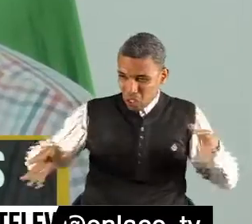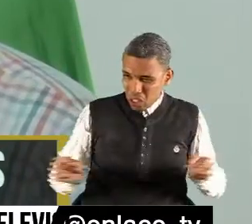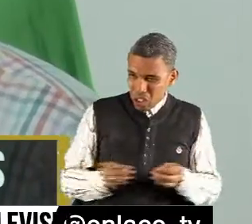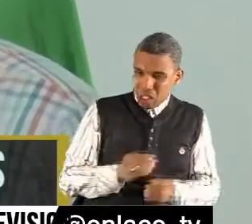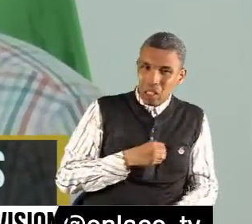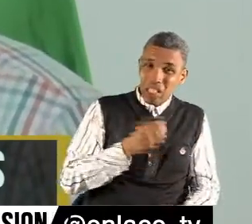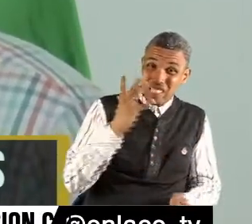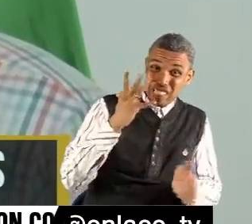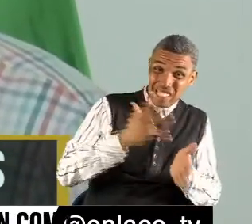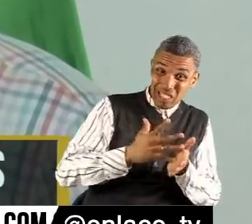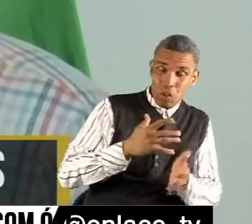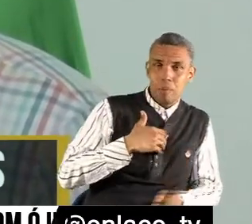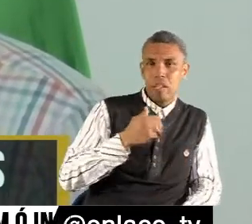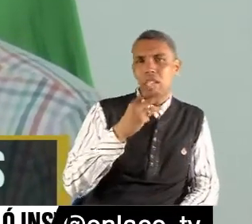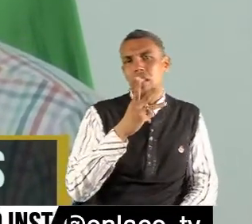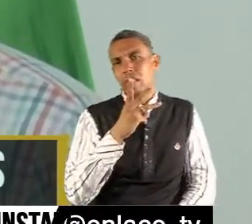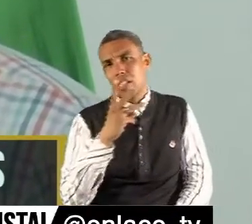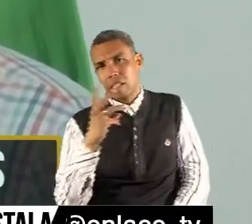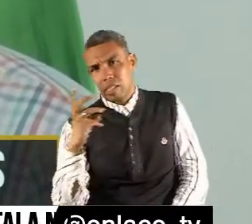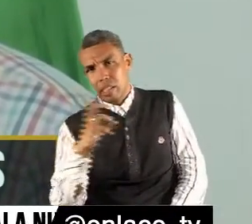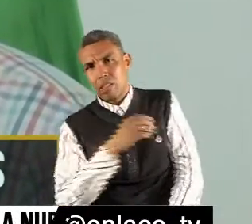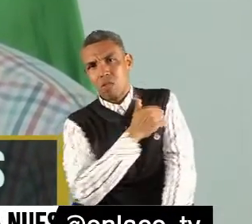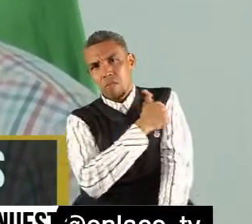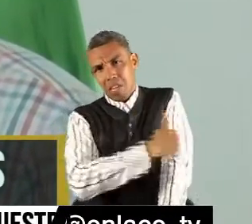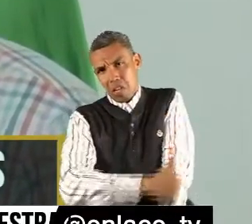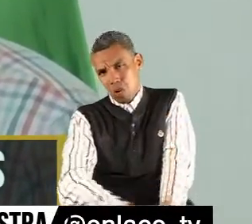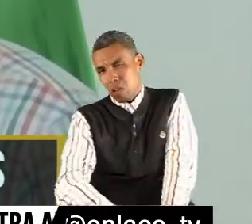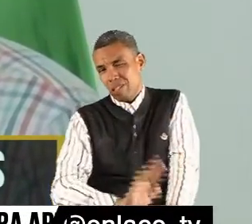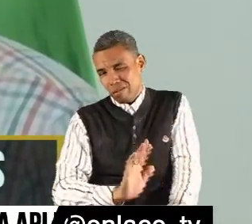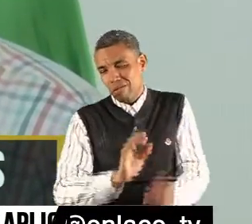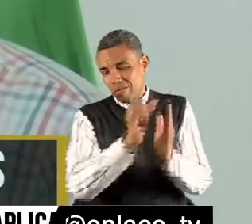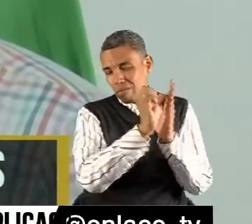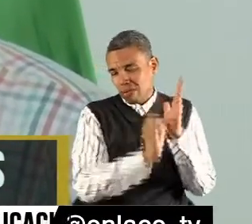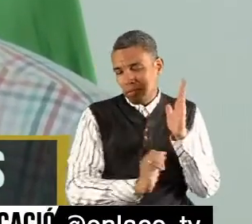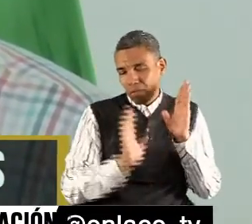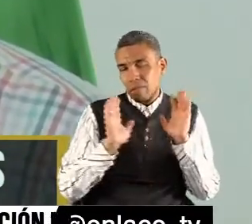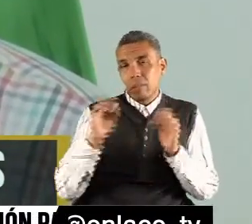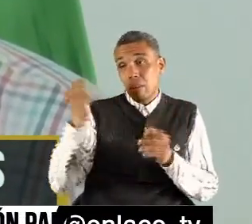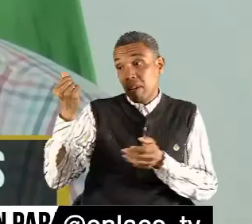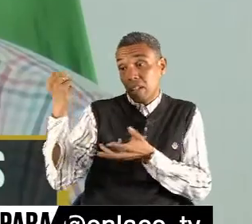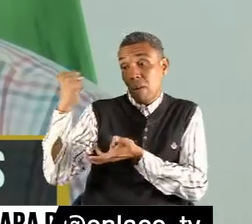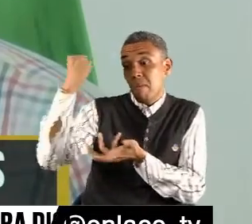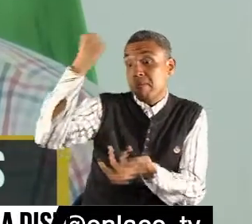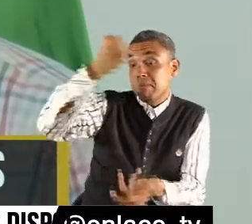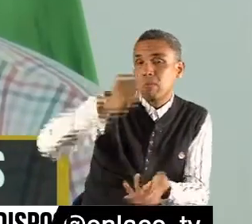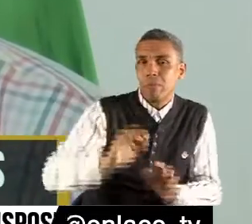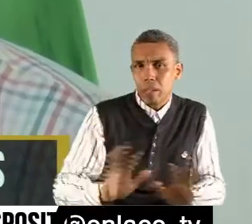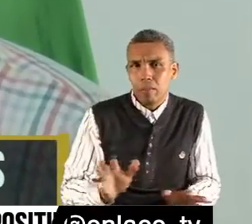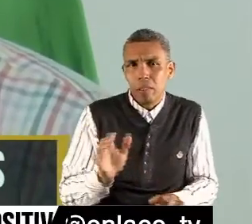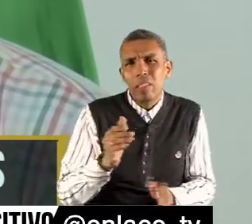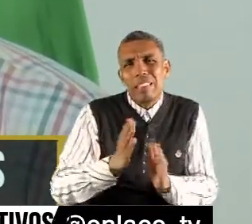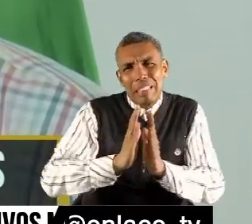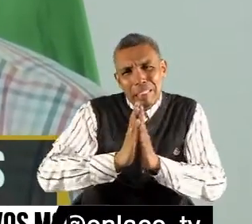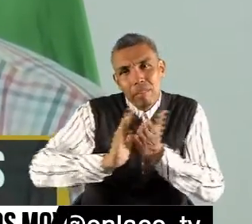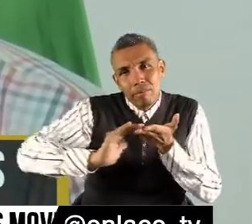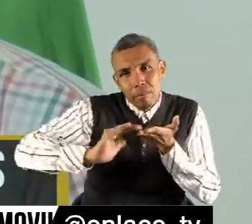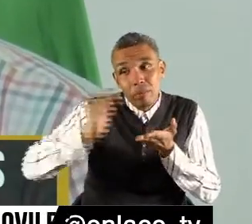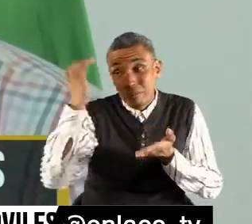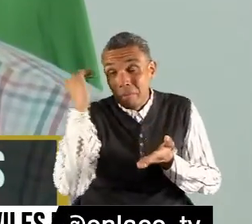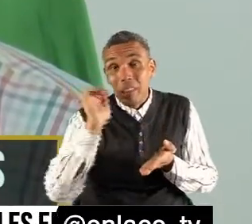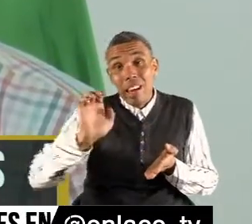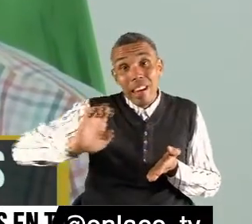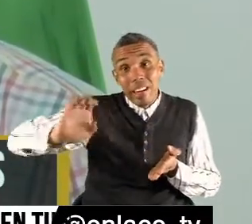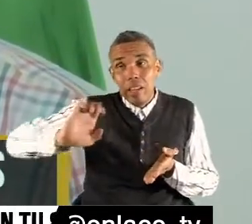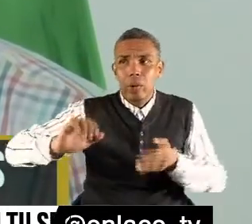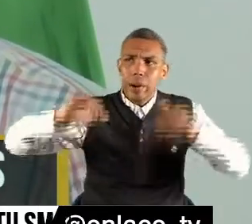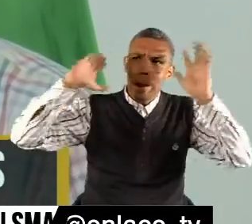pesos. Ofrecerle disculpas, ese es un programa que debió haber iniciado el 2 de enero, pero iniciar y el ajuste no fue así.